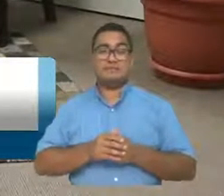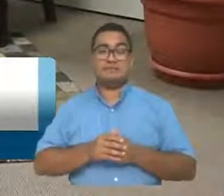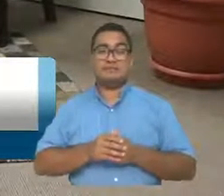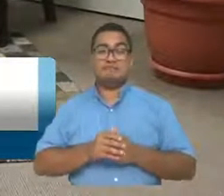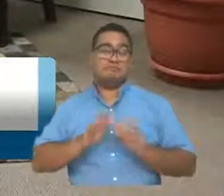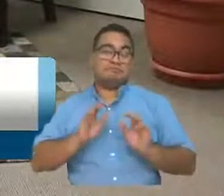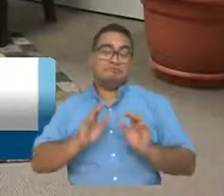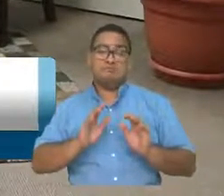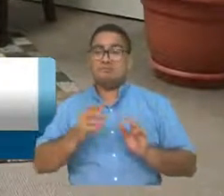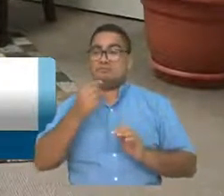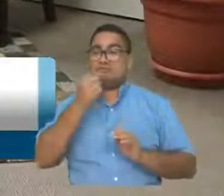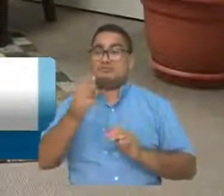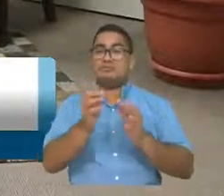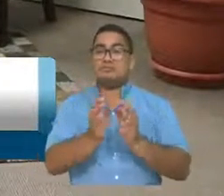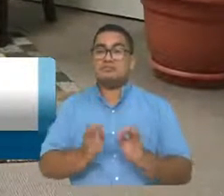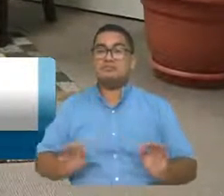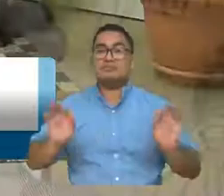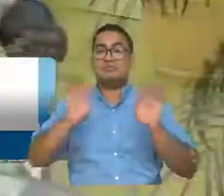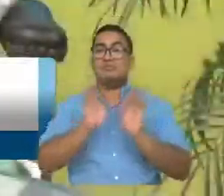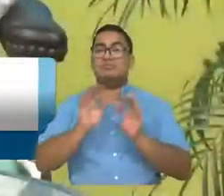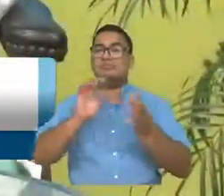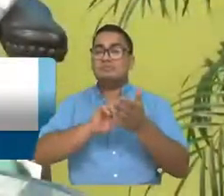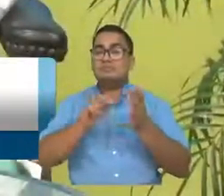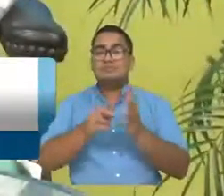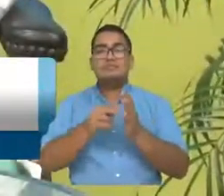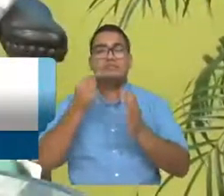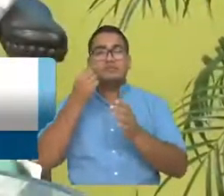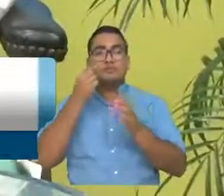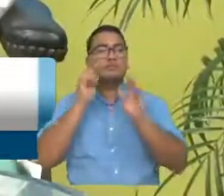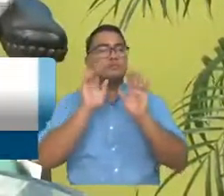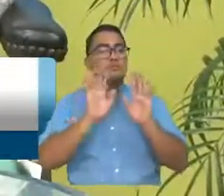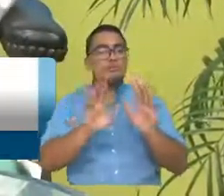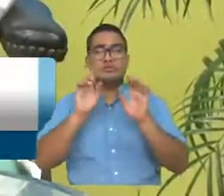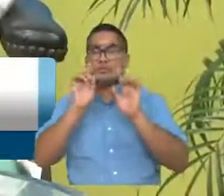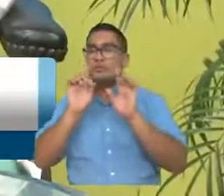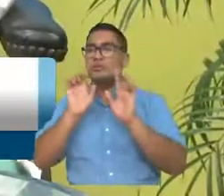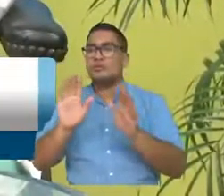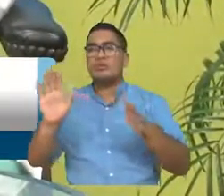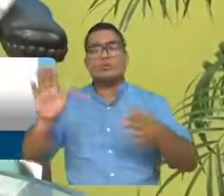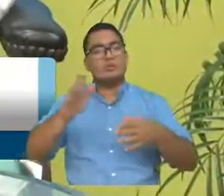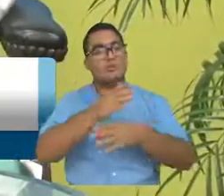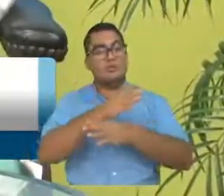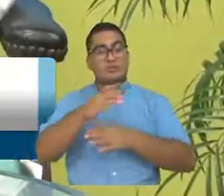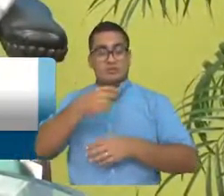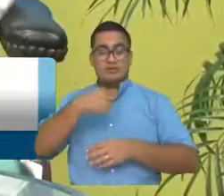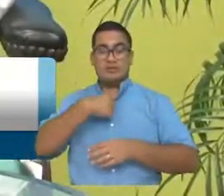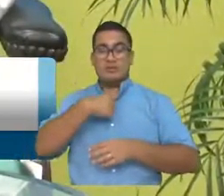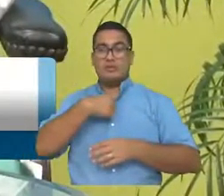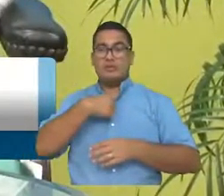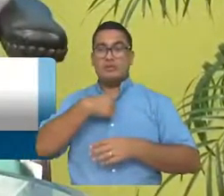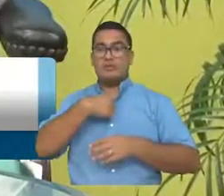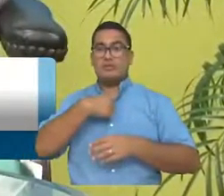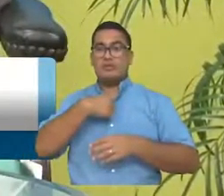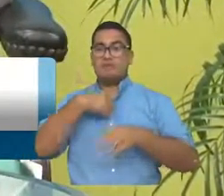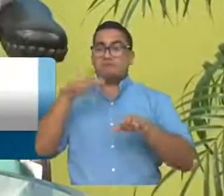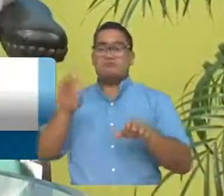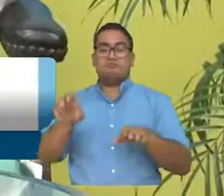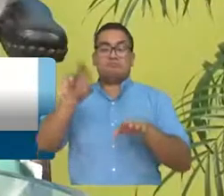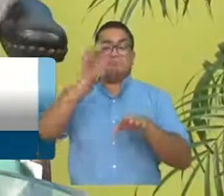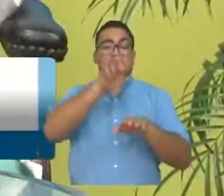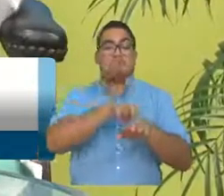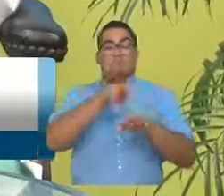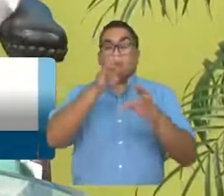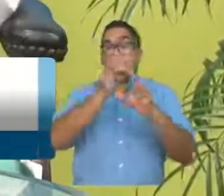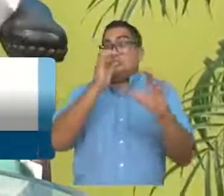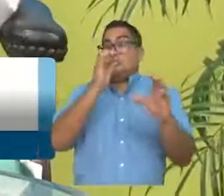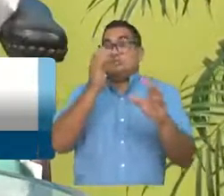de lo mismo que tengo yo. Ese es lo primero, pues, que... Pero cuando el paciente no sabe ni que tiene virus, ese es el problema. Ahí sí